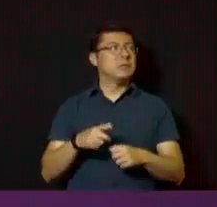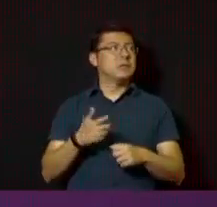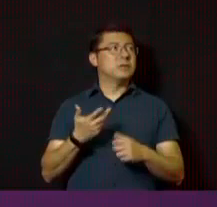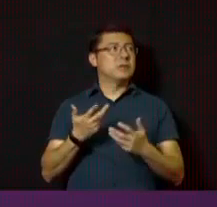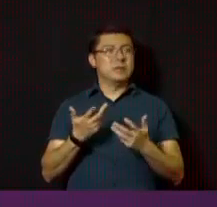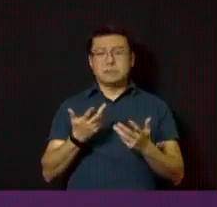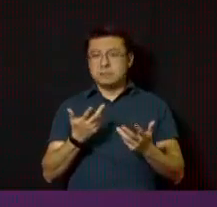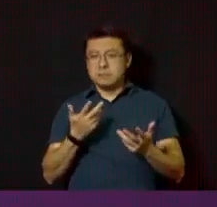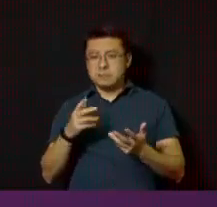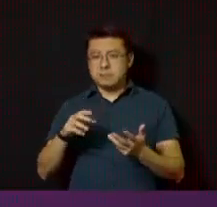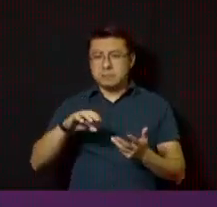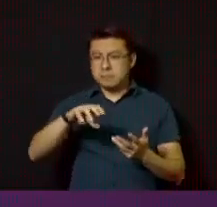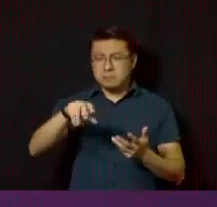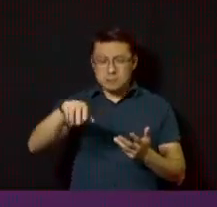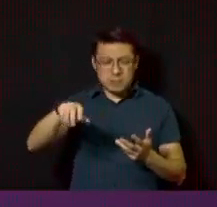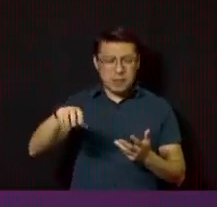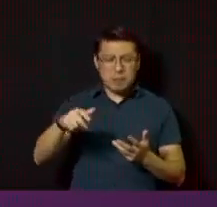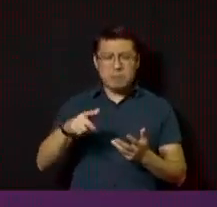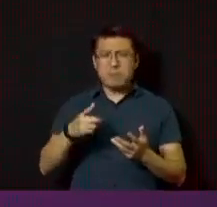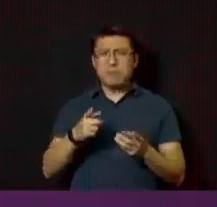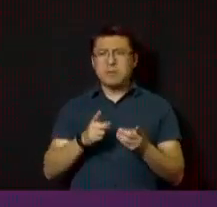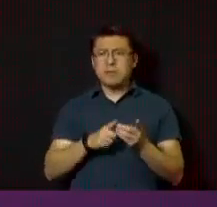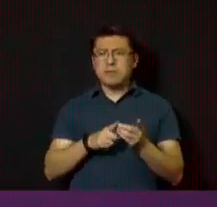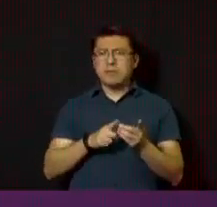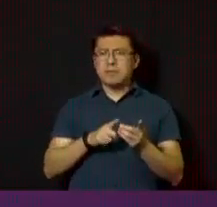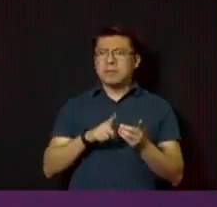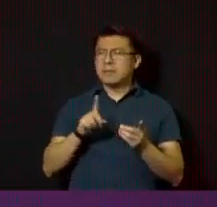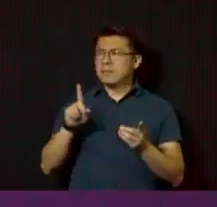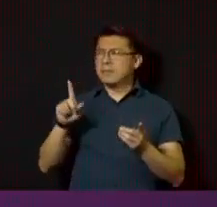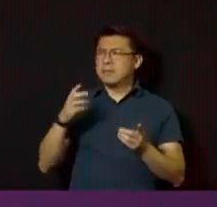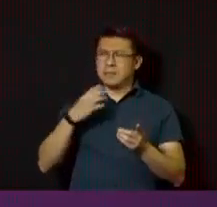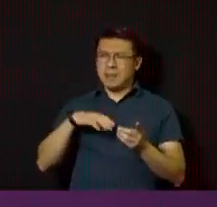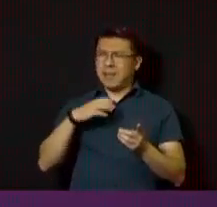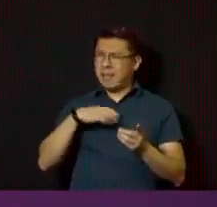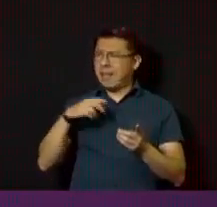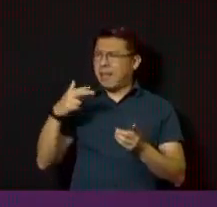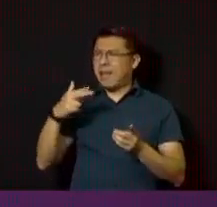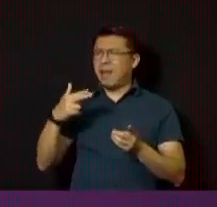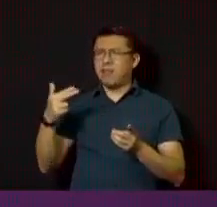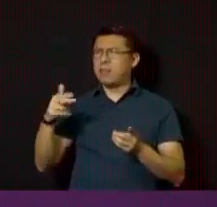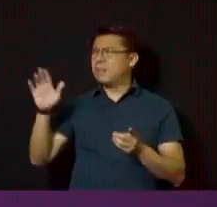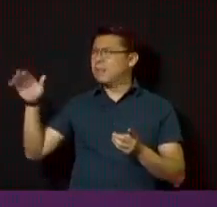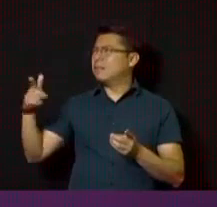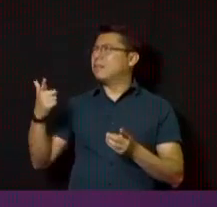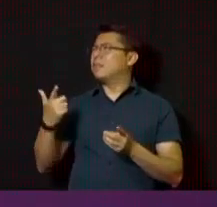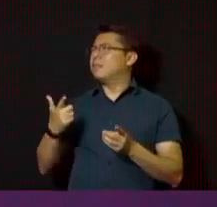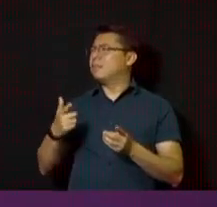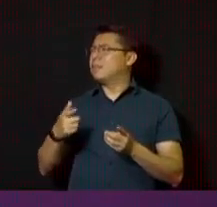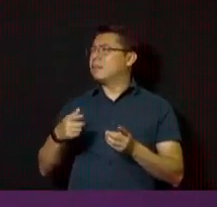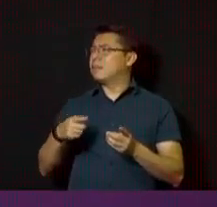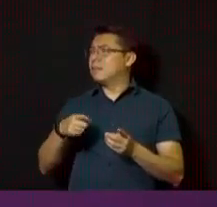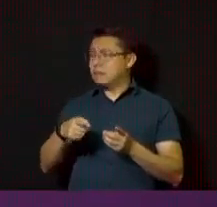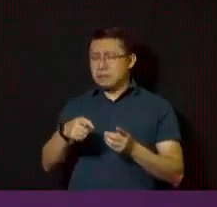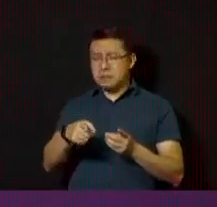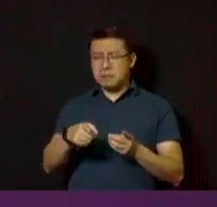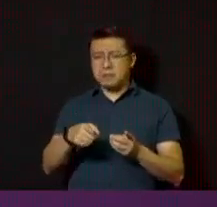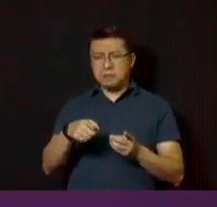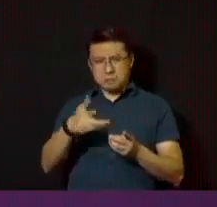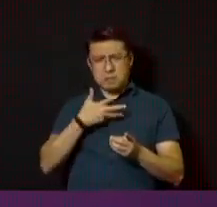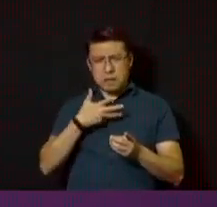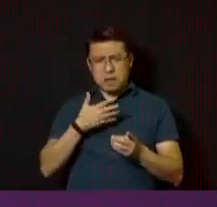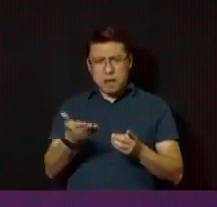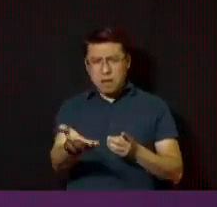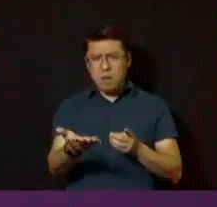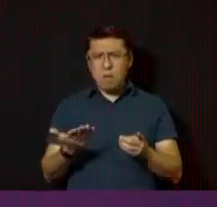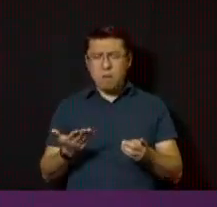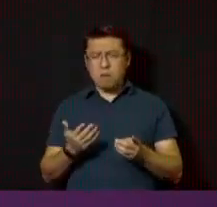no encontraba la llave. Y reclamé al hotel, y sube una persona y mete la mano y me dice: señor, ahí está el agua, ¿qué tanto reclama usted?